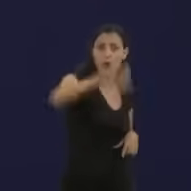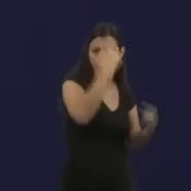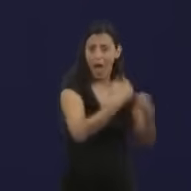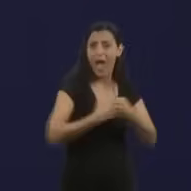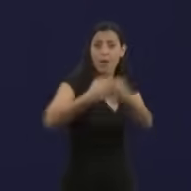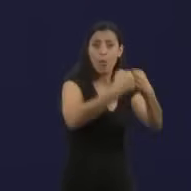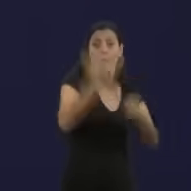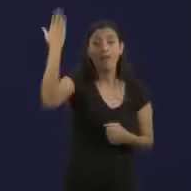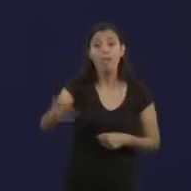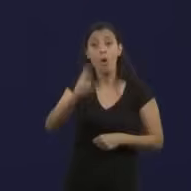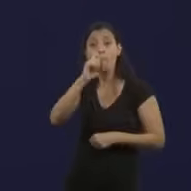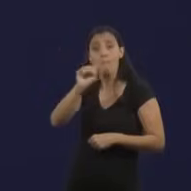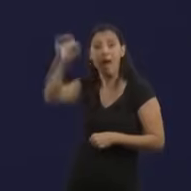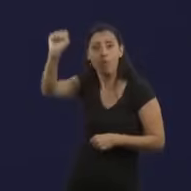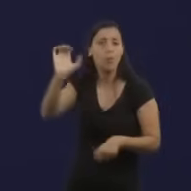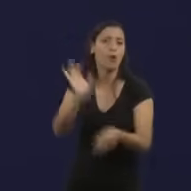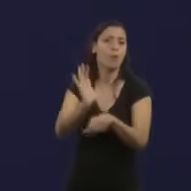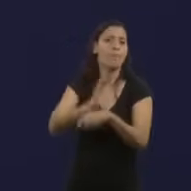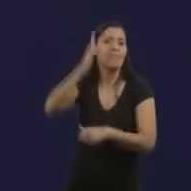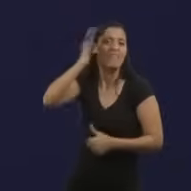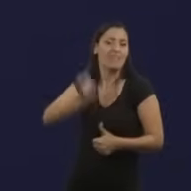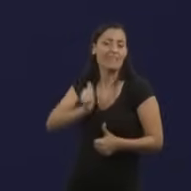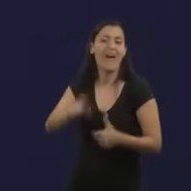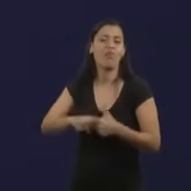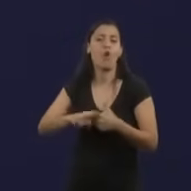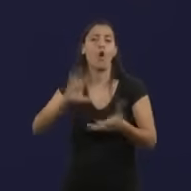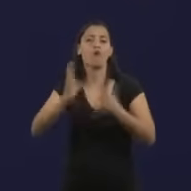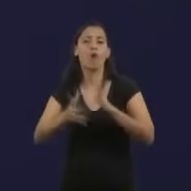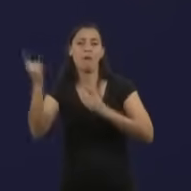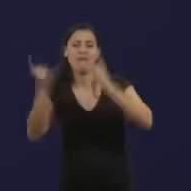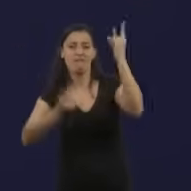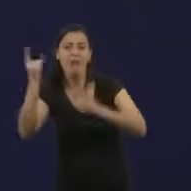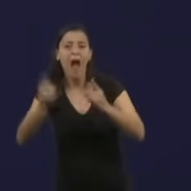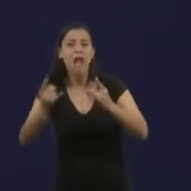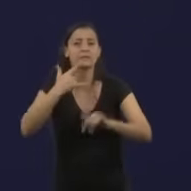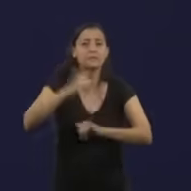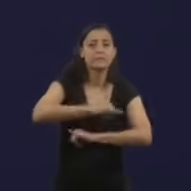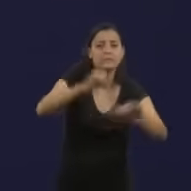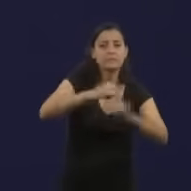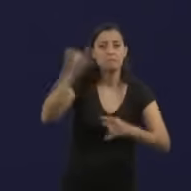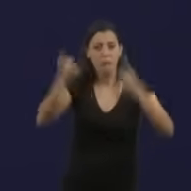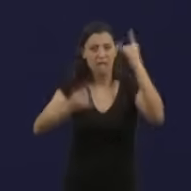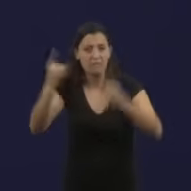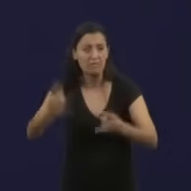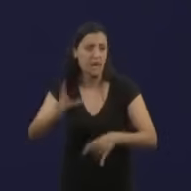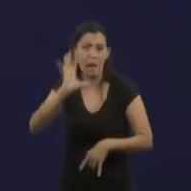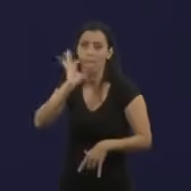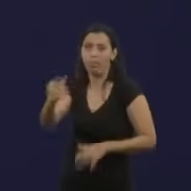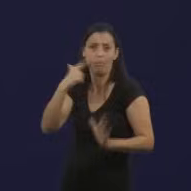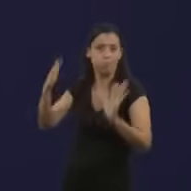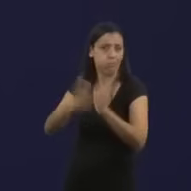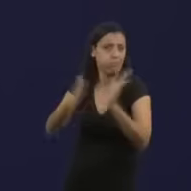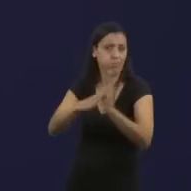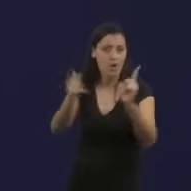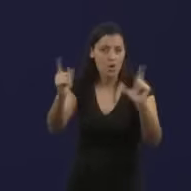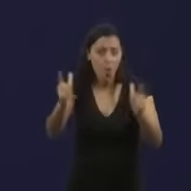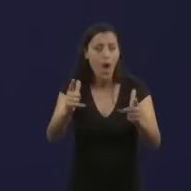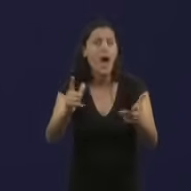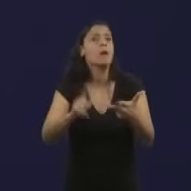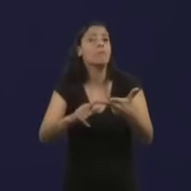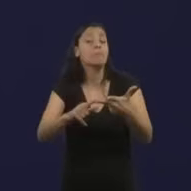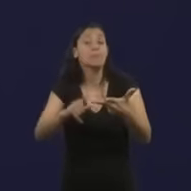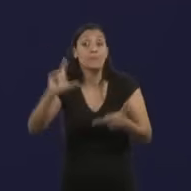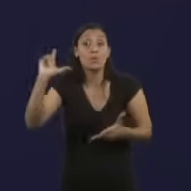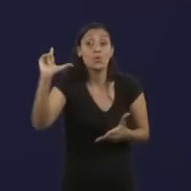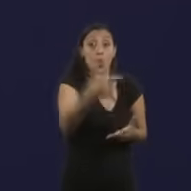eh falsificando datos electorales de una manera extremadamente evidente porque es es increíble que